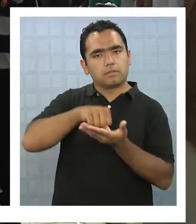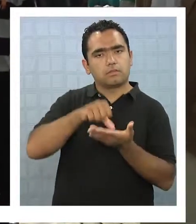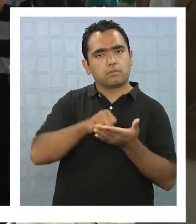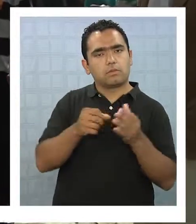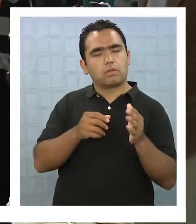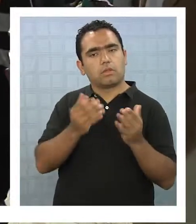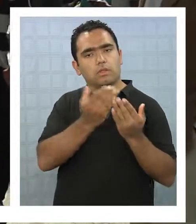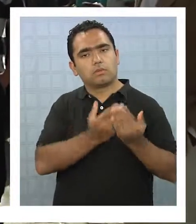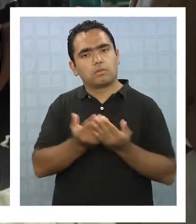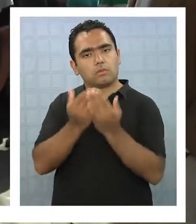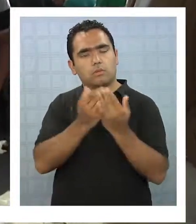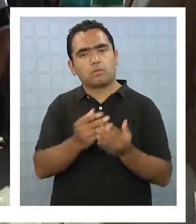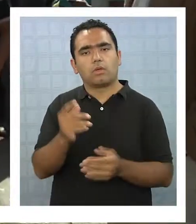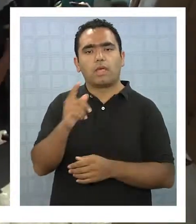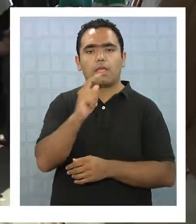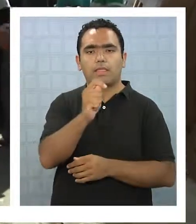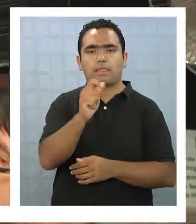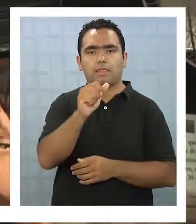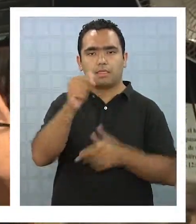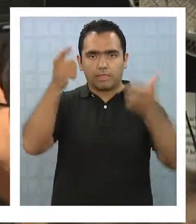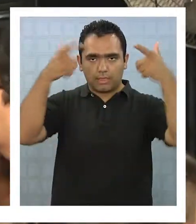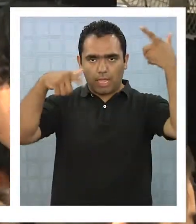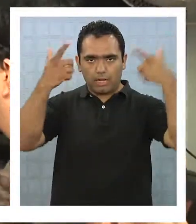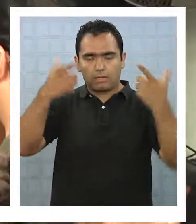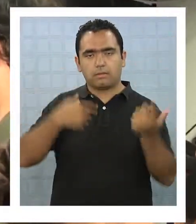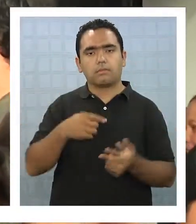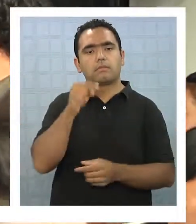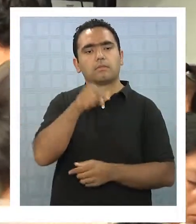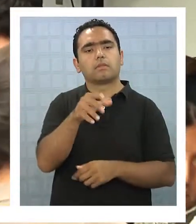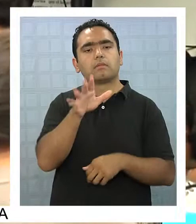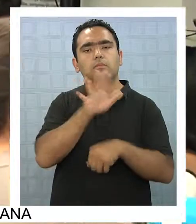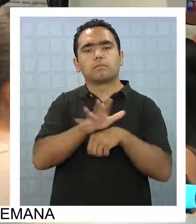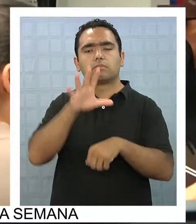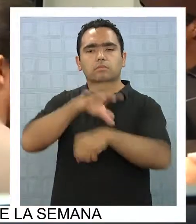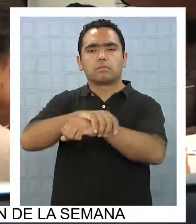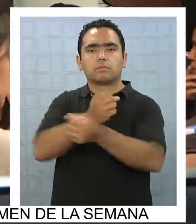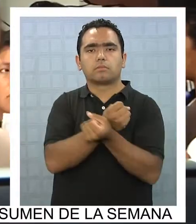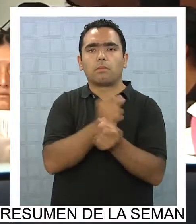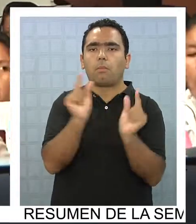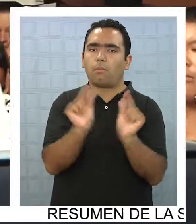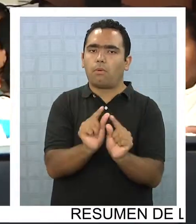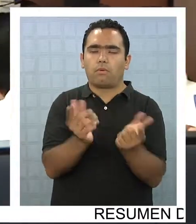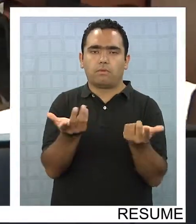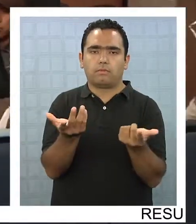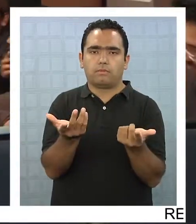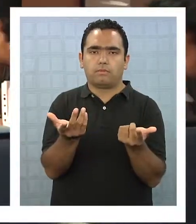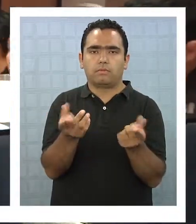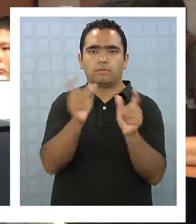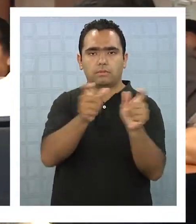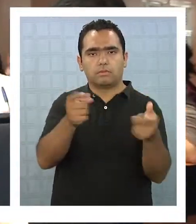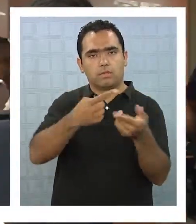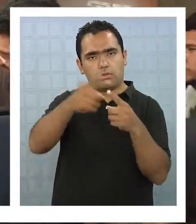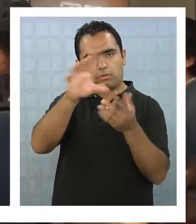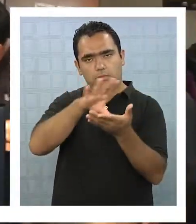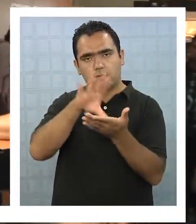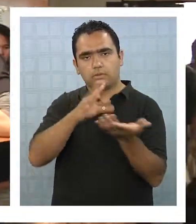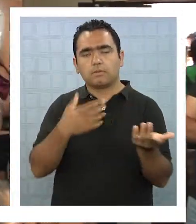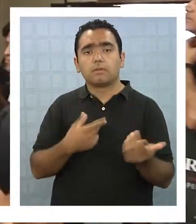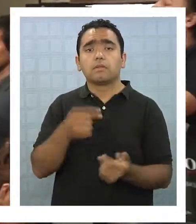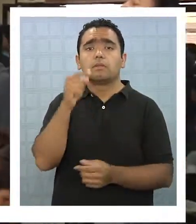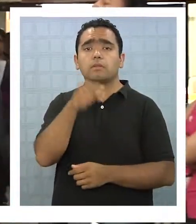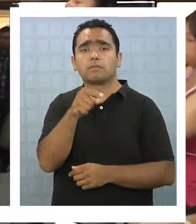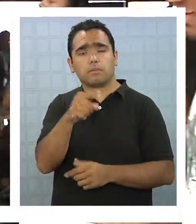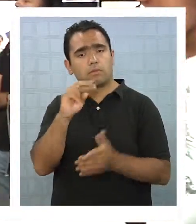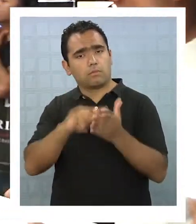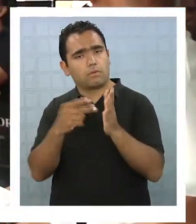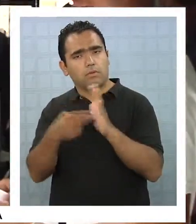de la Universidad de Talca, el promedio de detenidos extranjeros es ínfimo. Sin embargo, uno de los problemas que se están